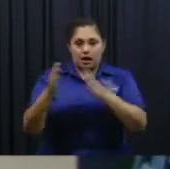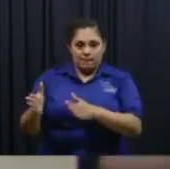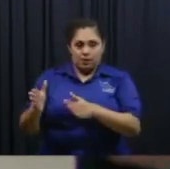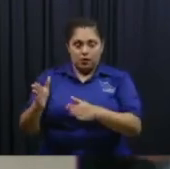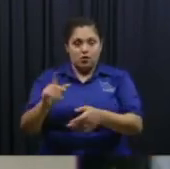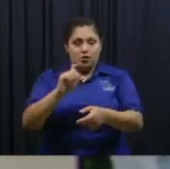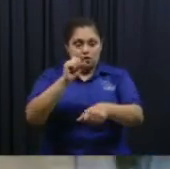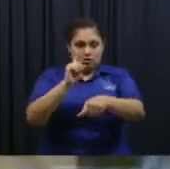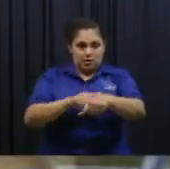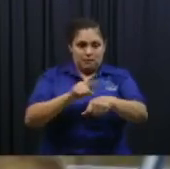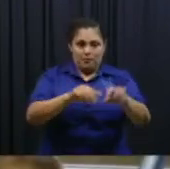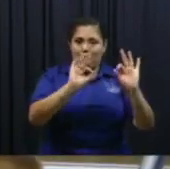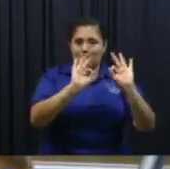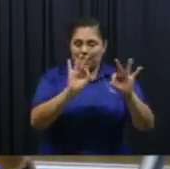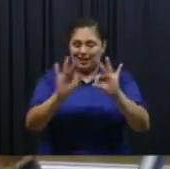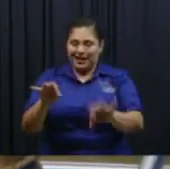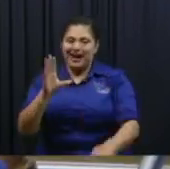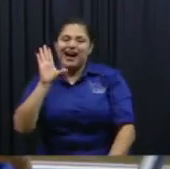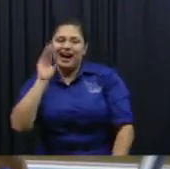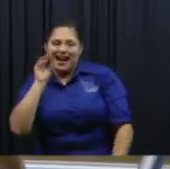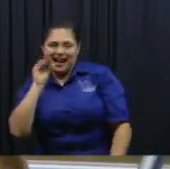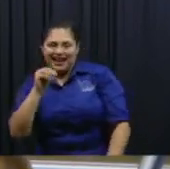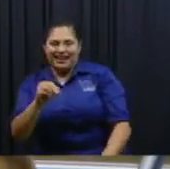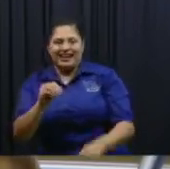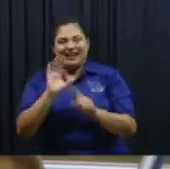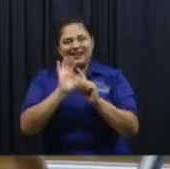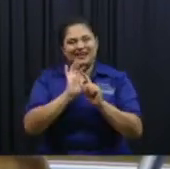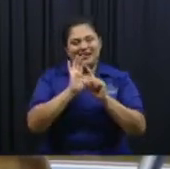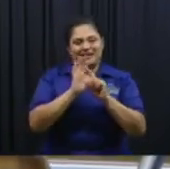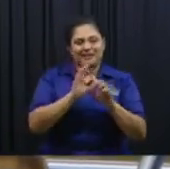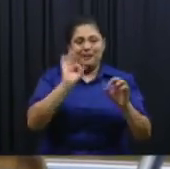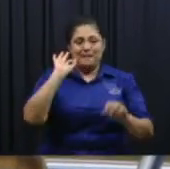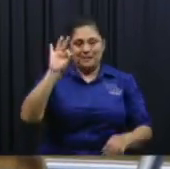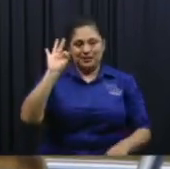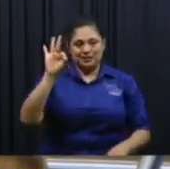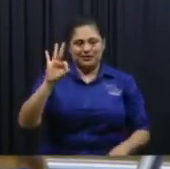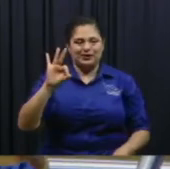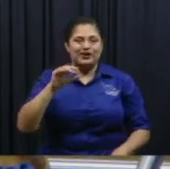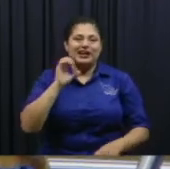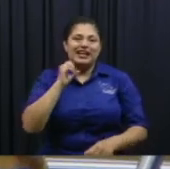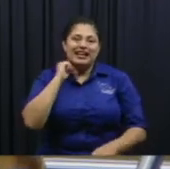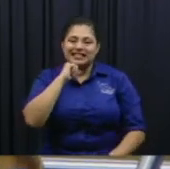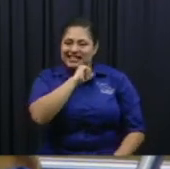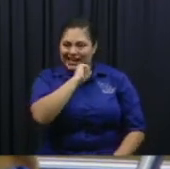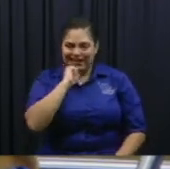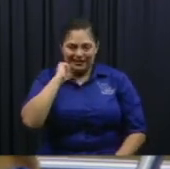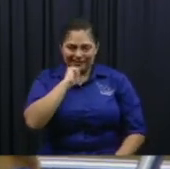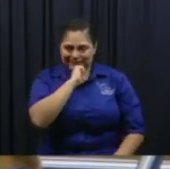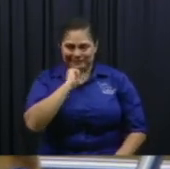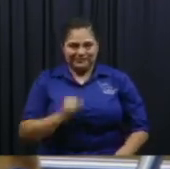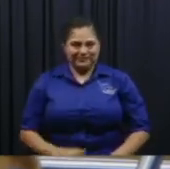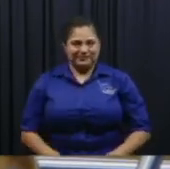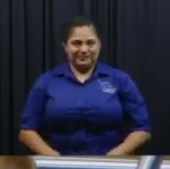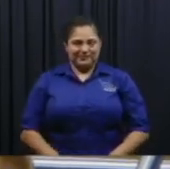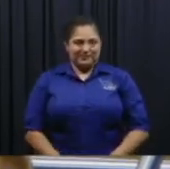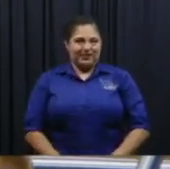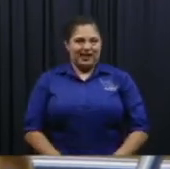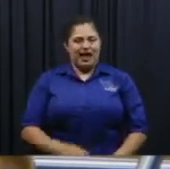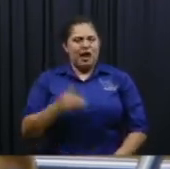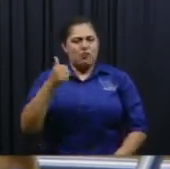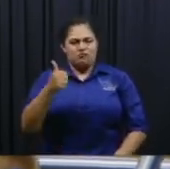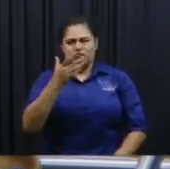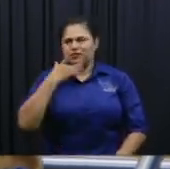aleluya gloria a Dios Qué bueno es Dios Qué bueno qué bueno